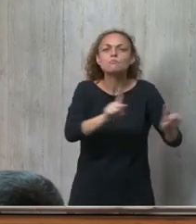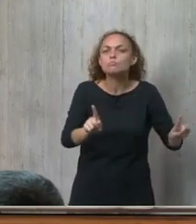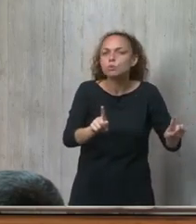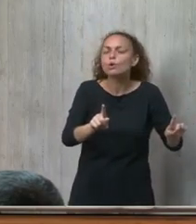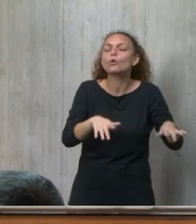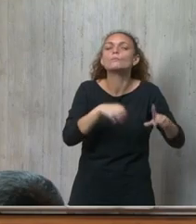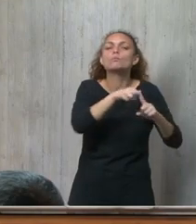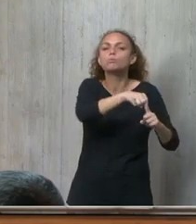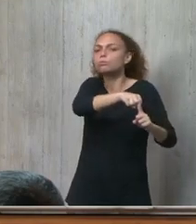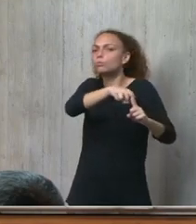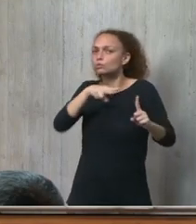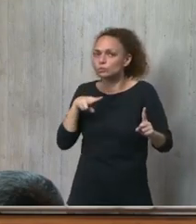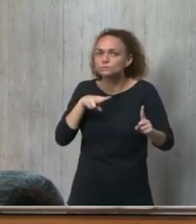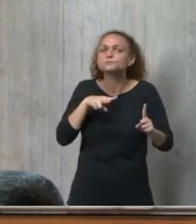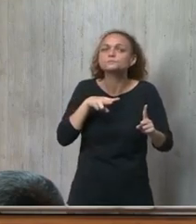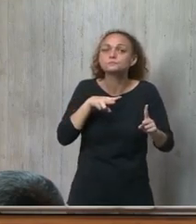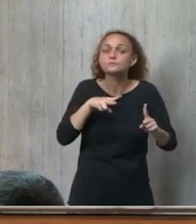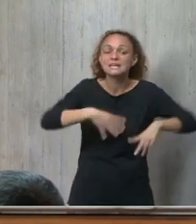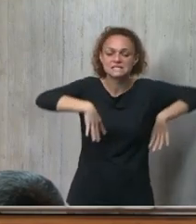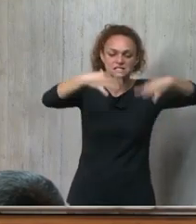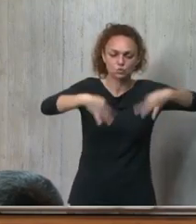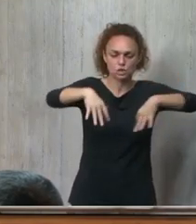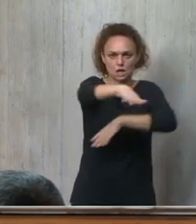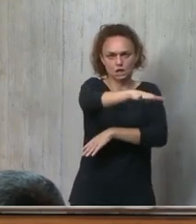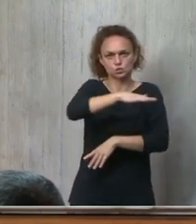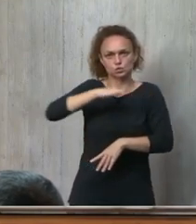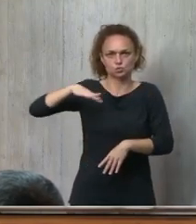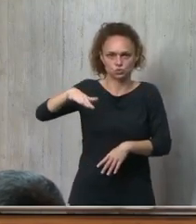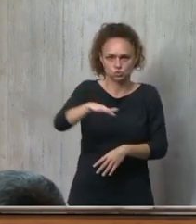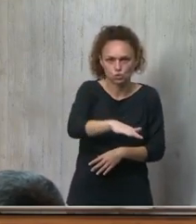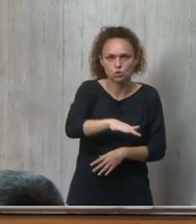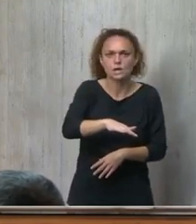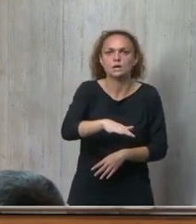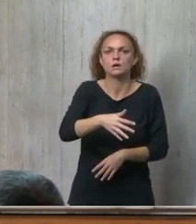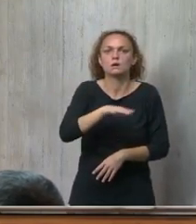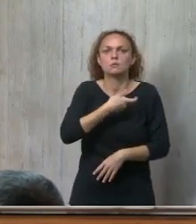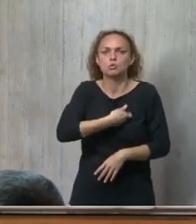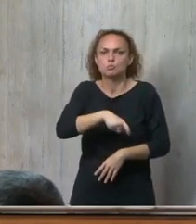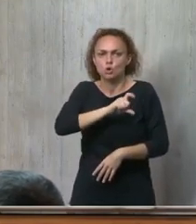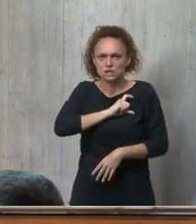vista de la seguridad de la zona, ¿no? La policía